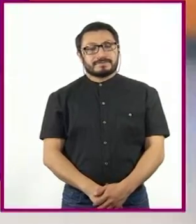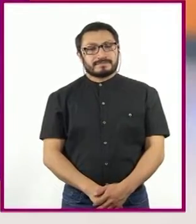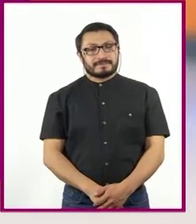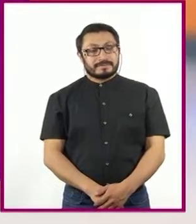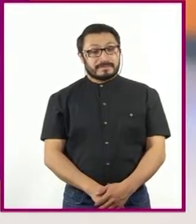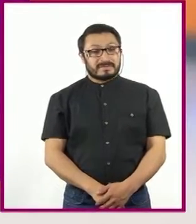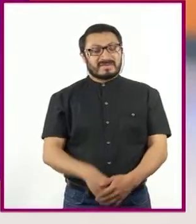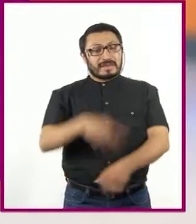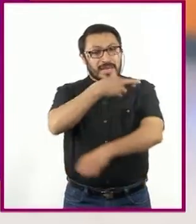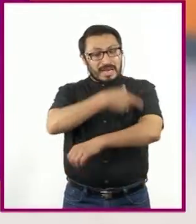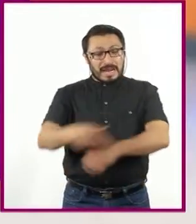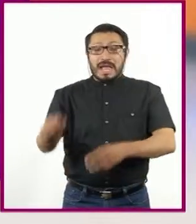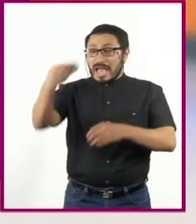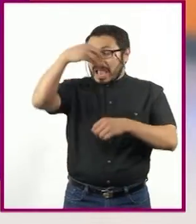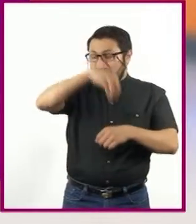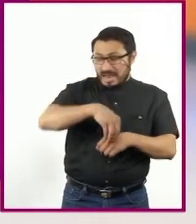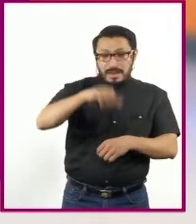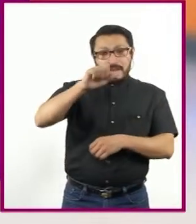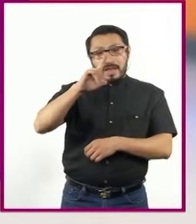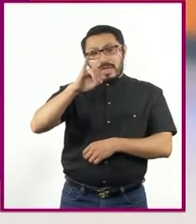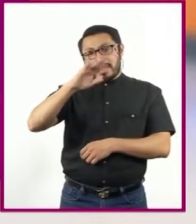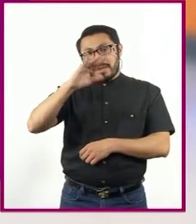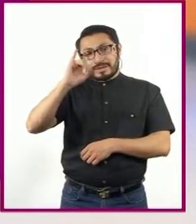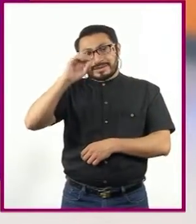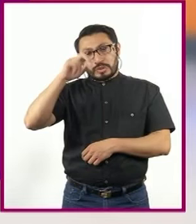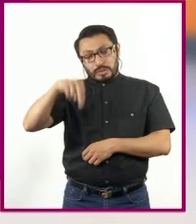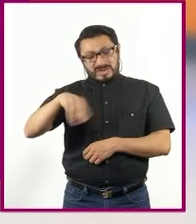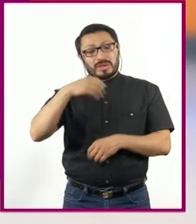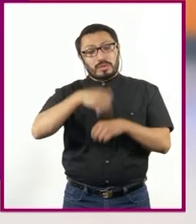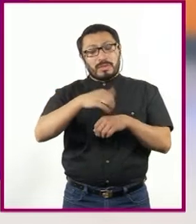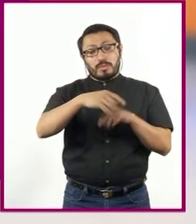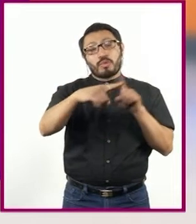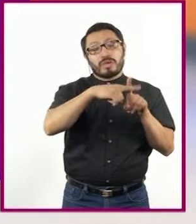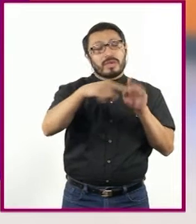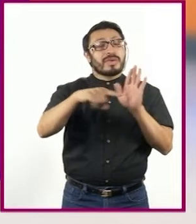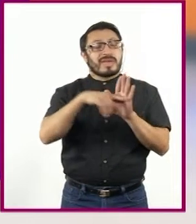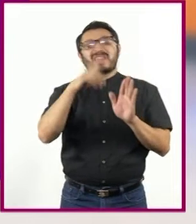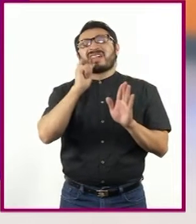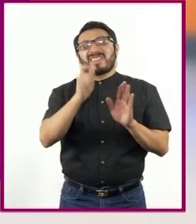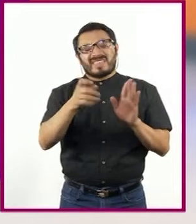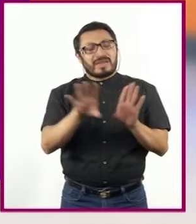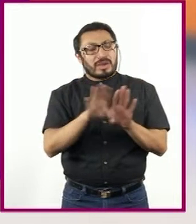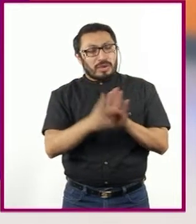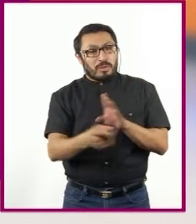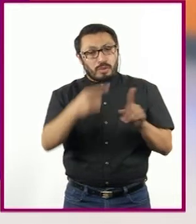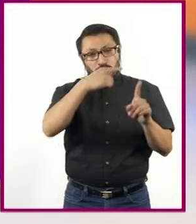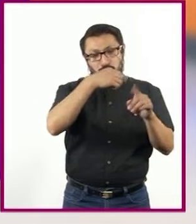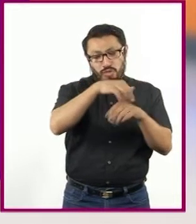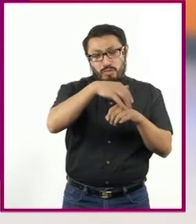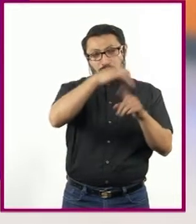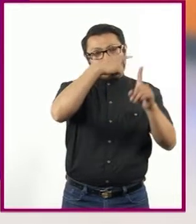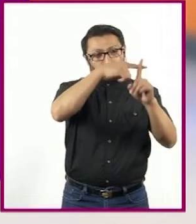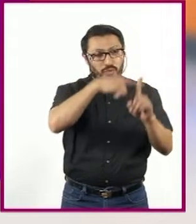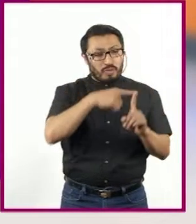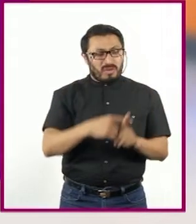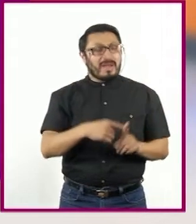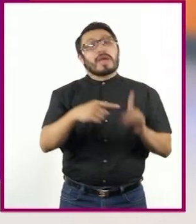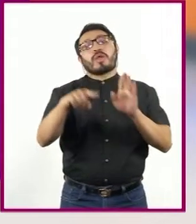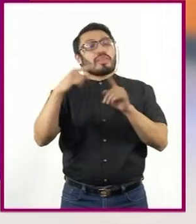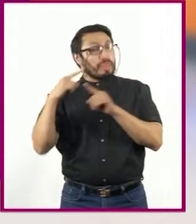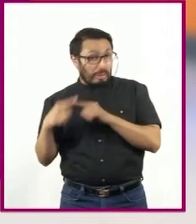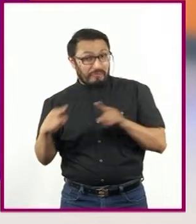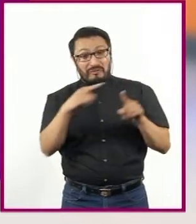La regla de la adición de números positivos y negativos dice que al sumar números que tienen signo diferente,